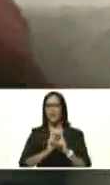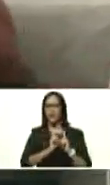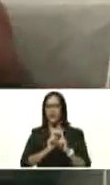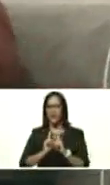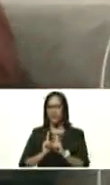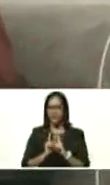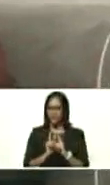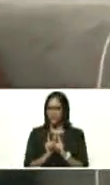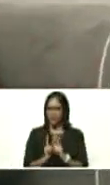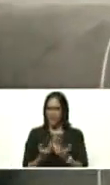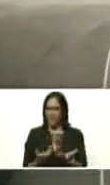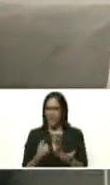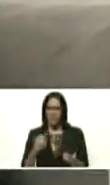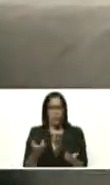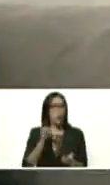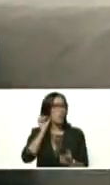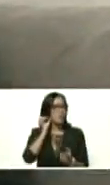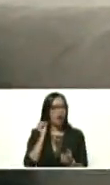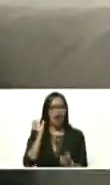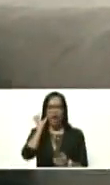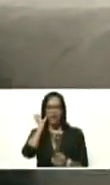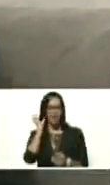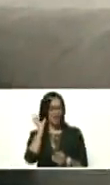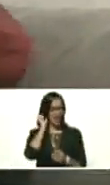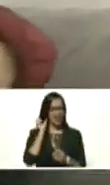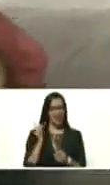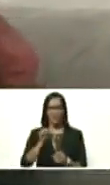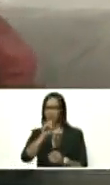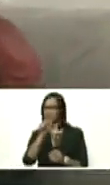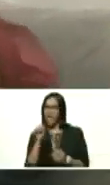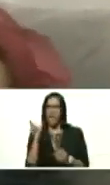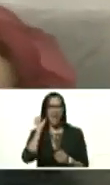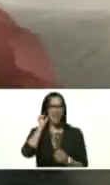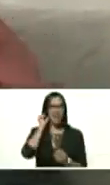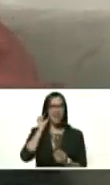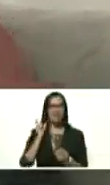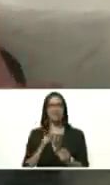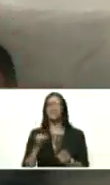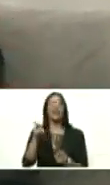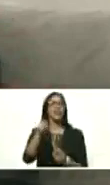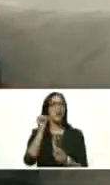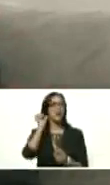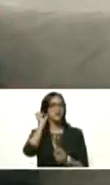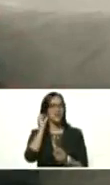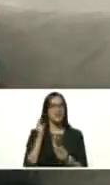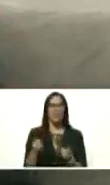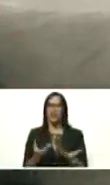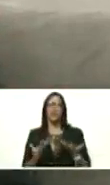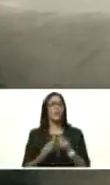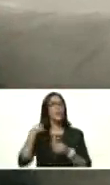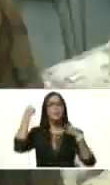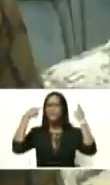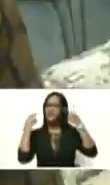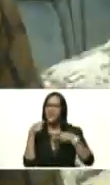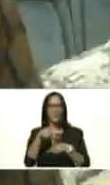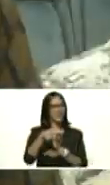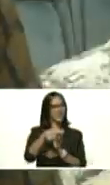dos. Susana, Susana, Susana, Susana, Susana, estoy loco por